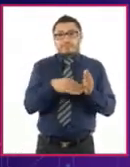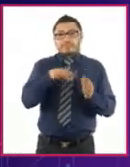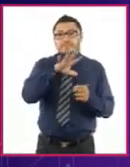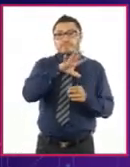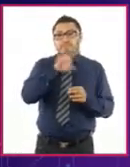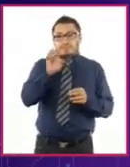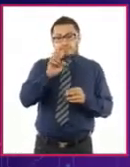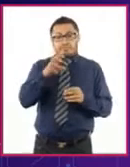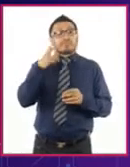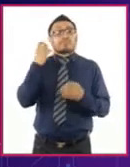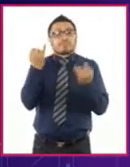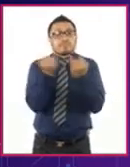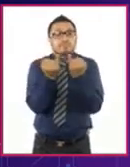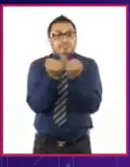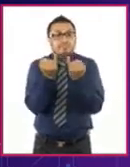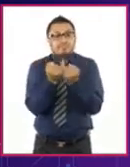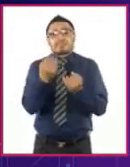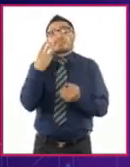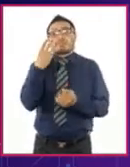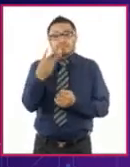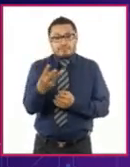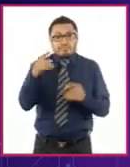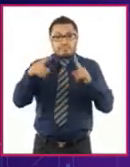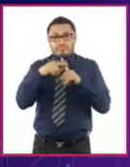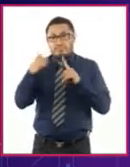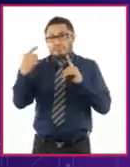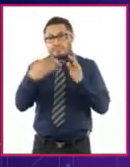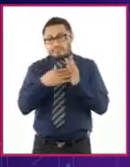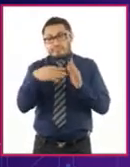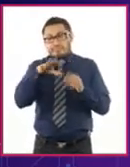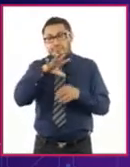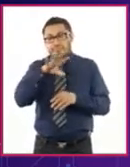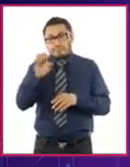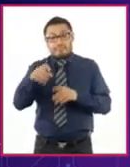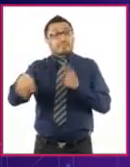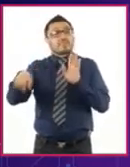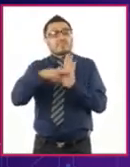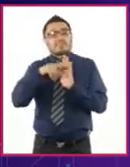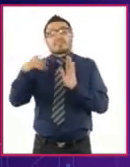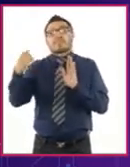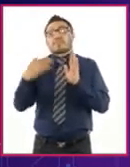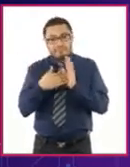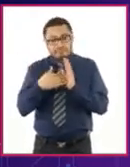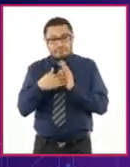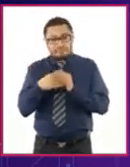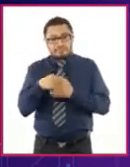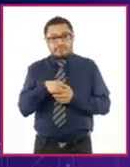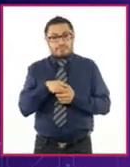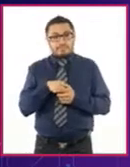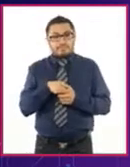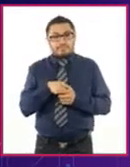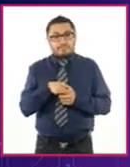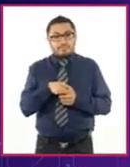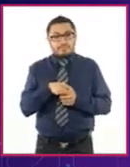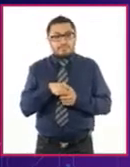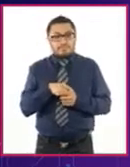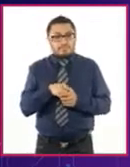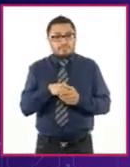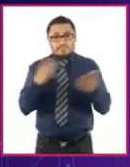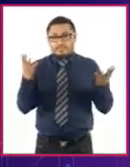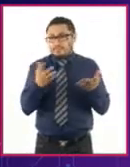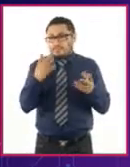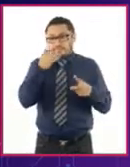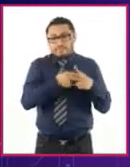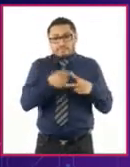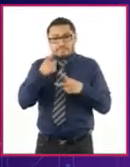3,500 es igual a 3 por 1,500 menos 1,000. Al efectuar las operaciones